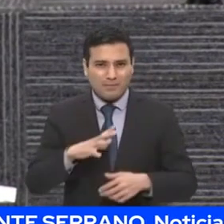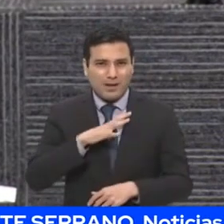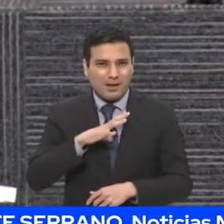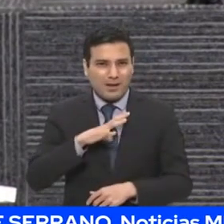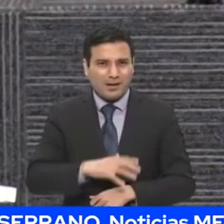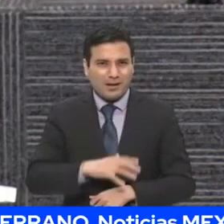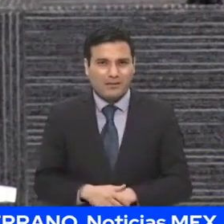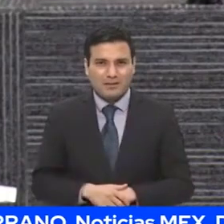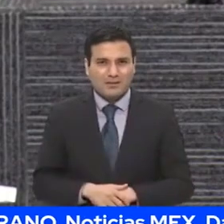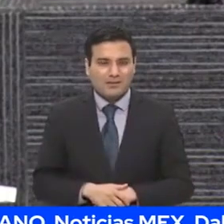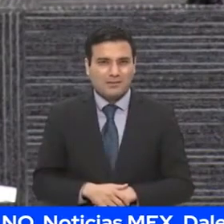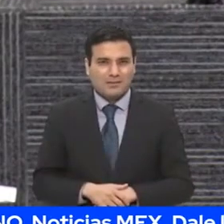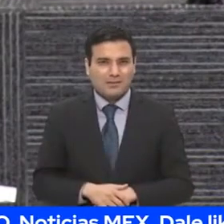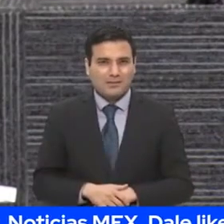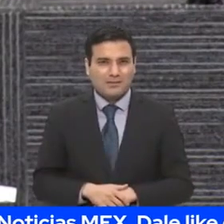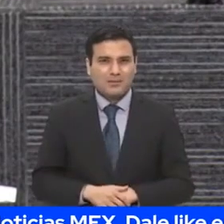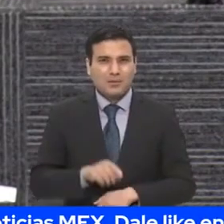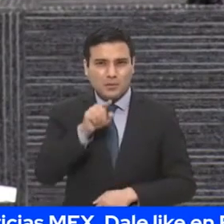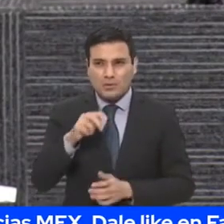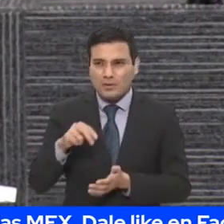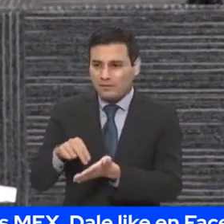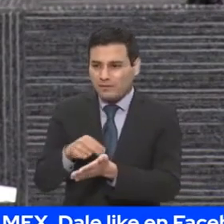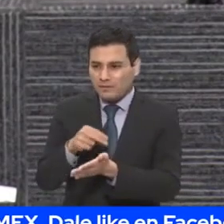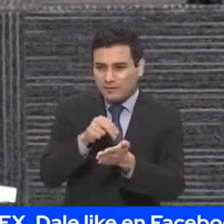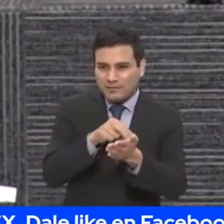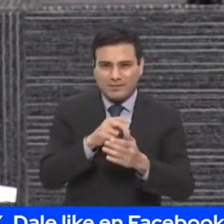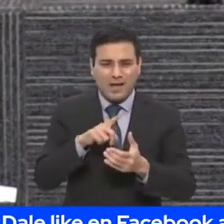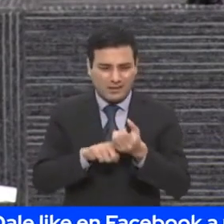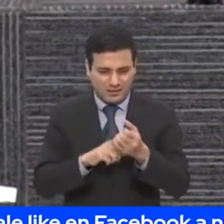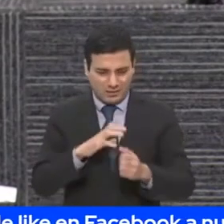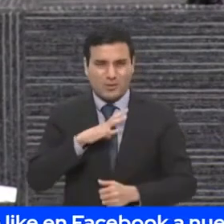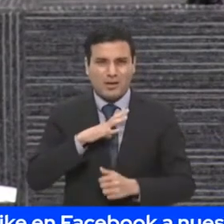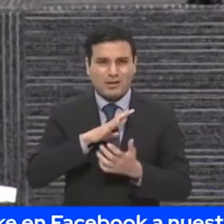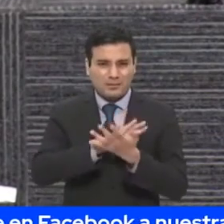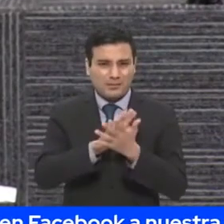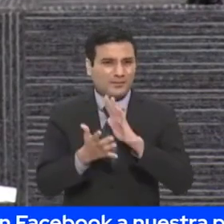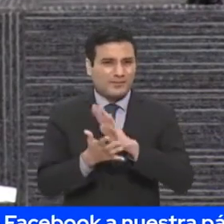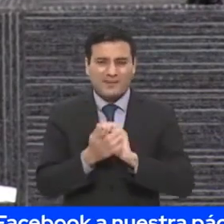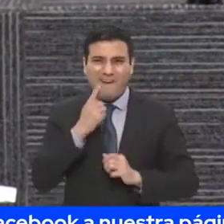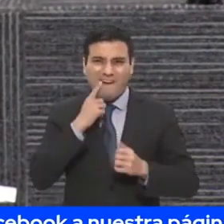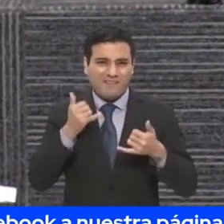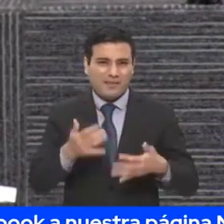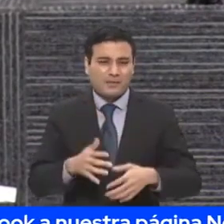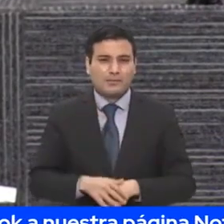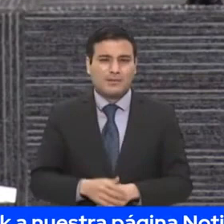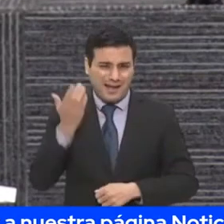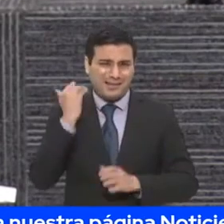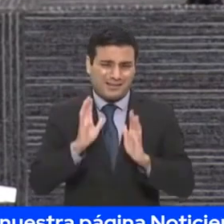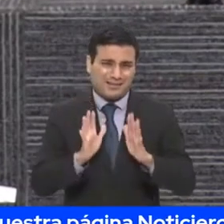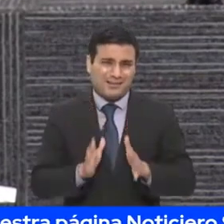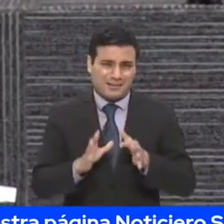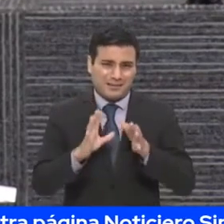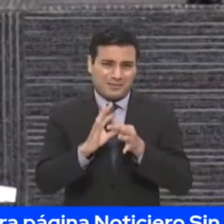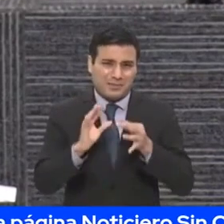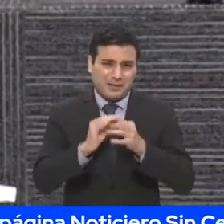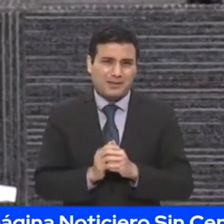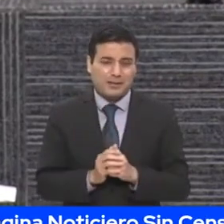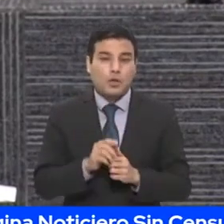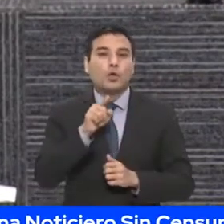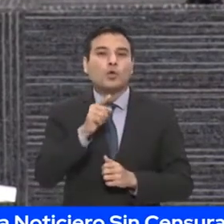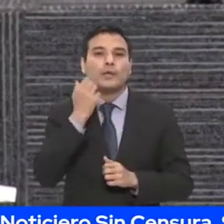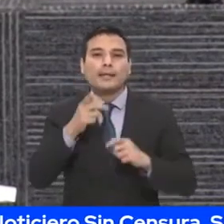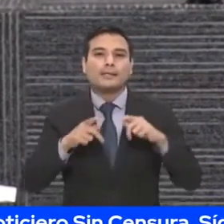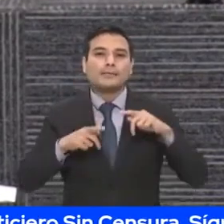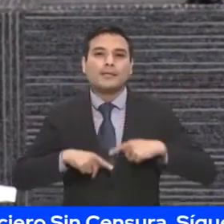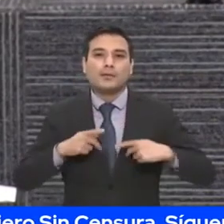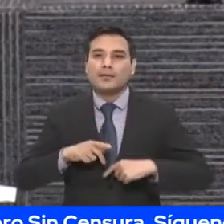Está lleno el proceso de recolección de firmas por parte de Morena. La primera gran trampa, pues ya la decíamos, quieren convencer a la